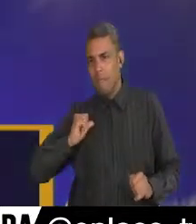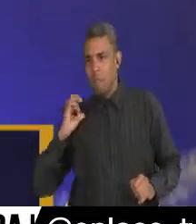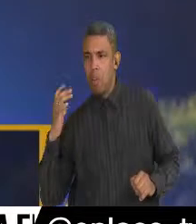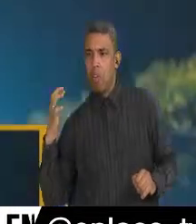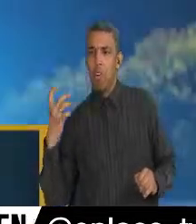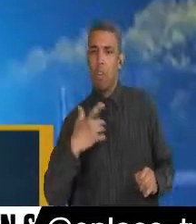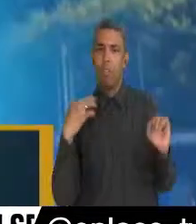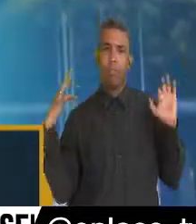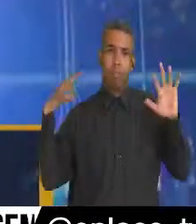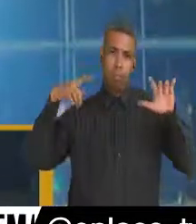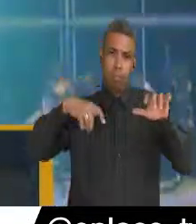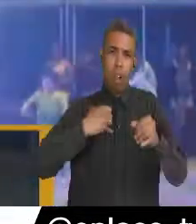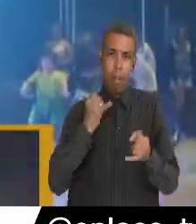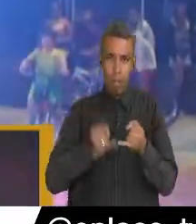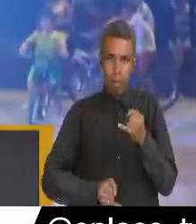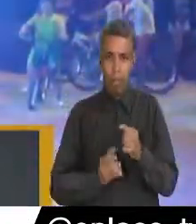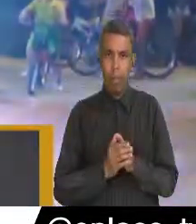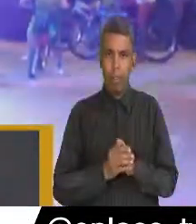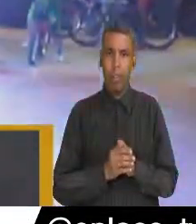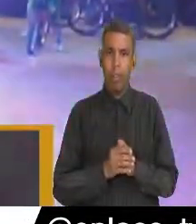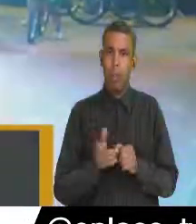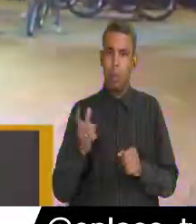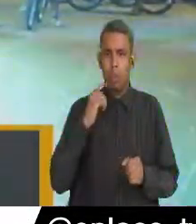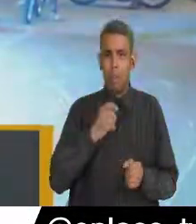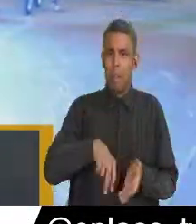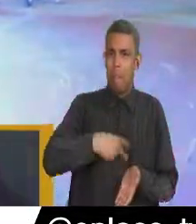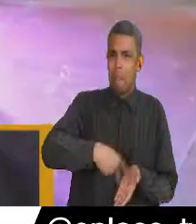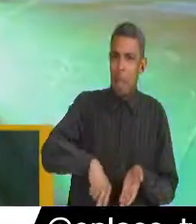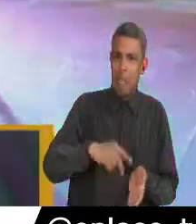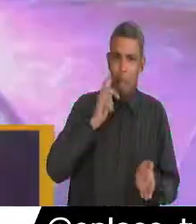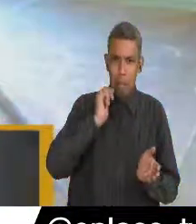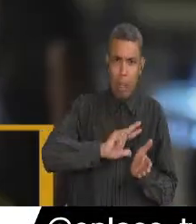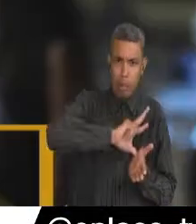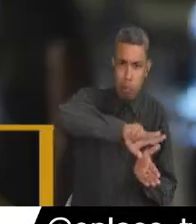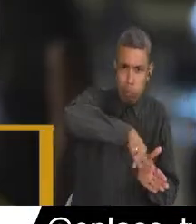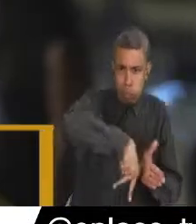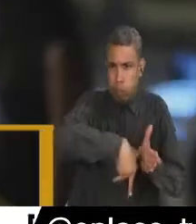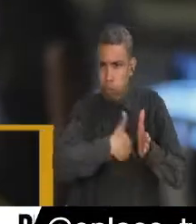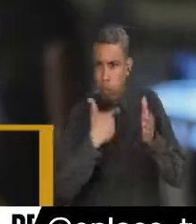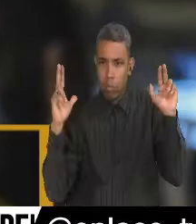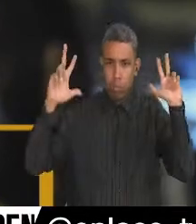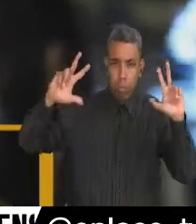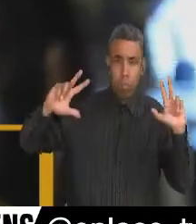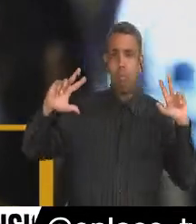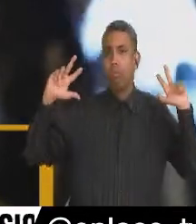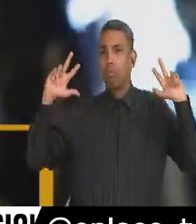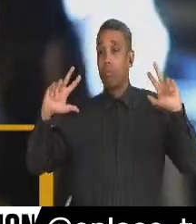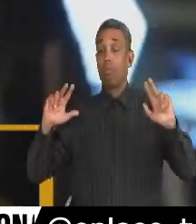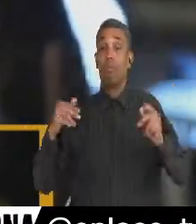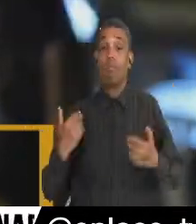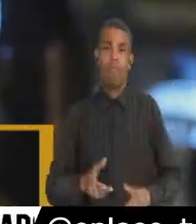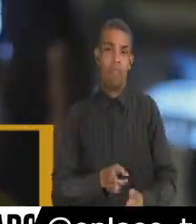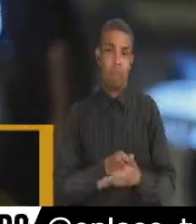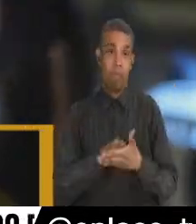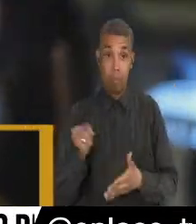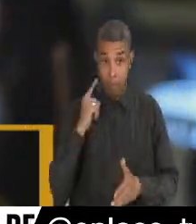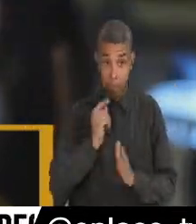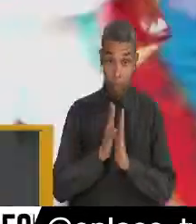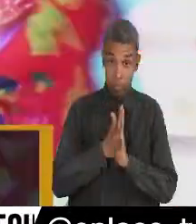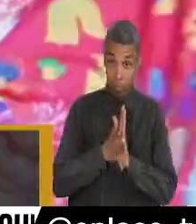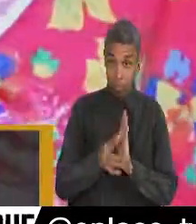esa actividad cultural se vieron todos los bailes que han marcado las generaciones. Sigan apoyando a estos jóvenes que día a día pues,